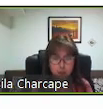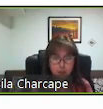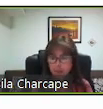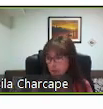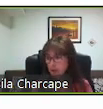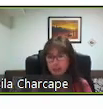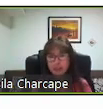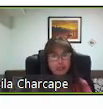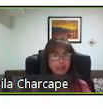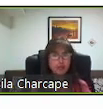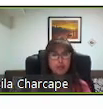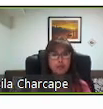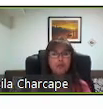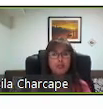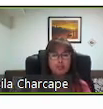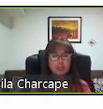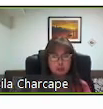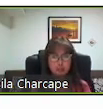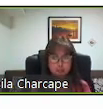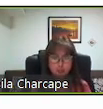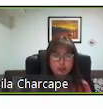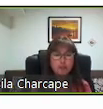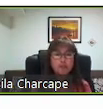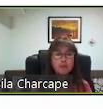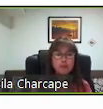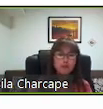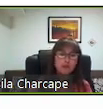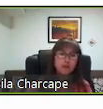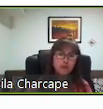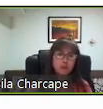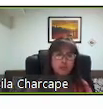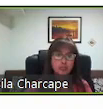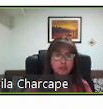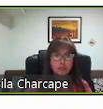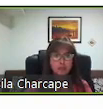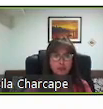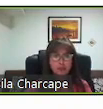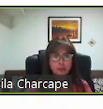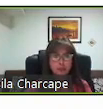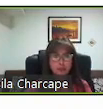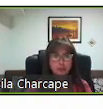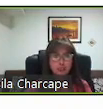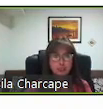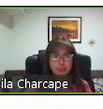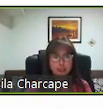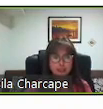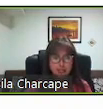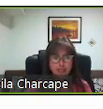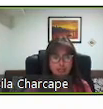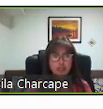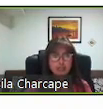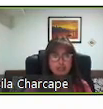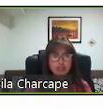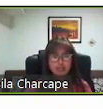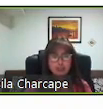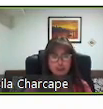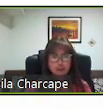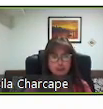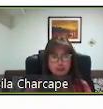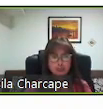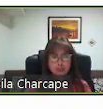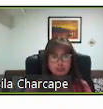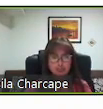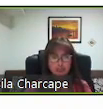tipos de pruebas que no tienen nada que ver con la respiración, como por ejemplo la dosimasia ciálica. ¿Qué quiere decir